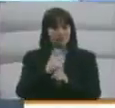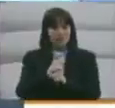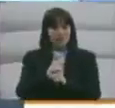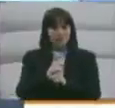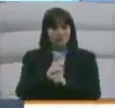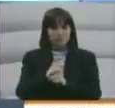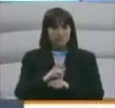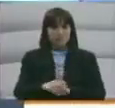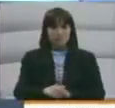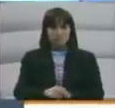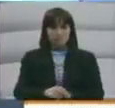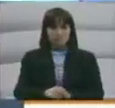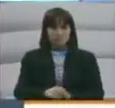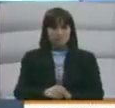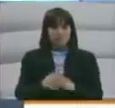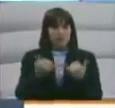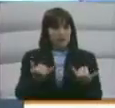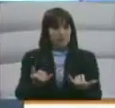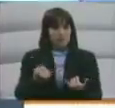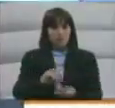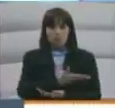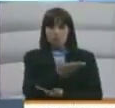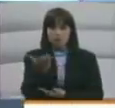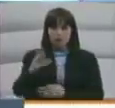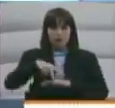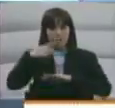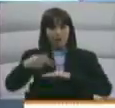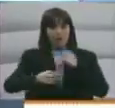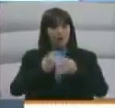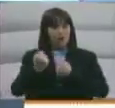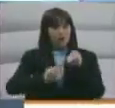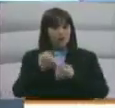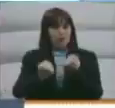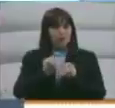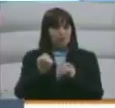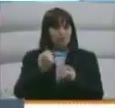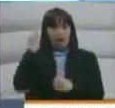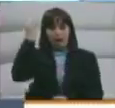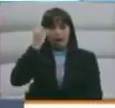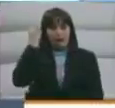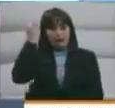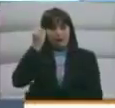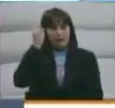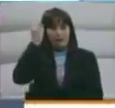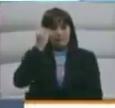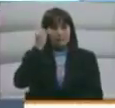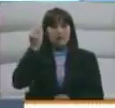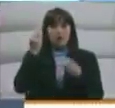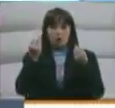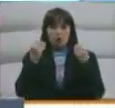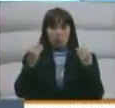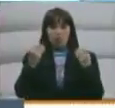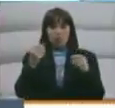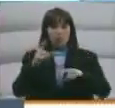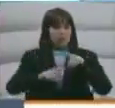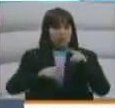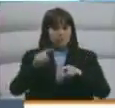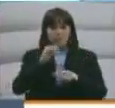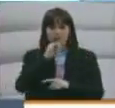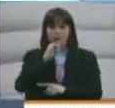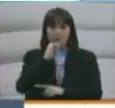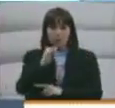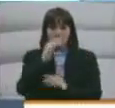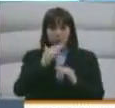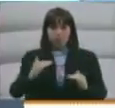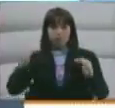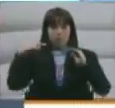2 de agosto. A este vuestro Cayendo y Corriendo, espacio para el análisis crítico de los medios venezolanos, con la altura y la